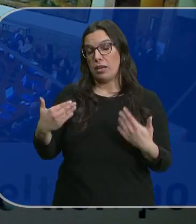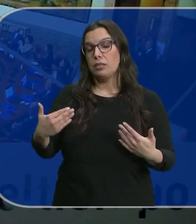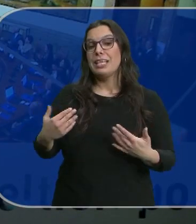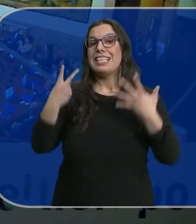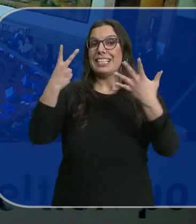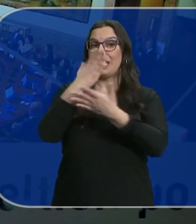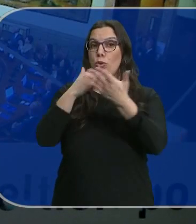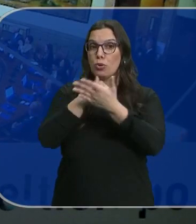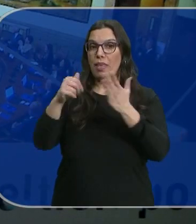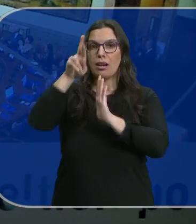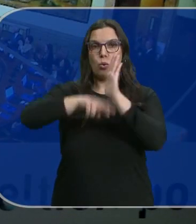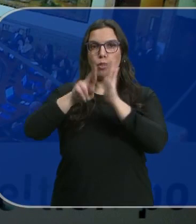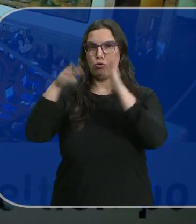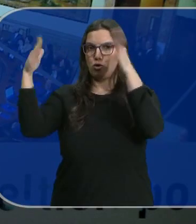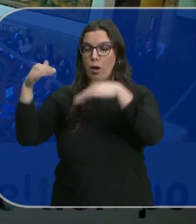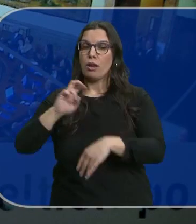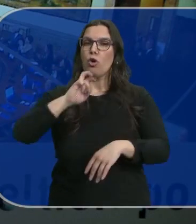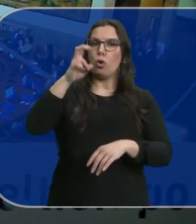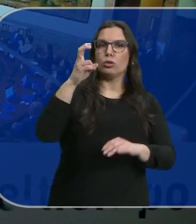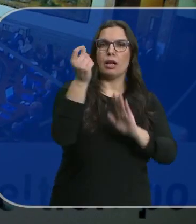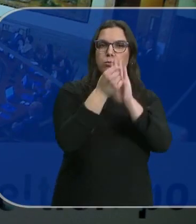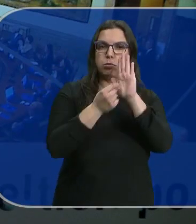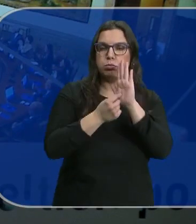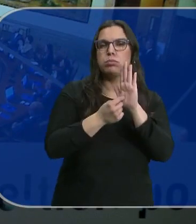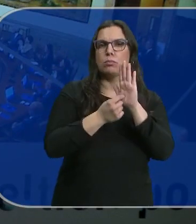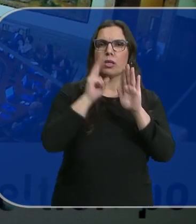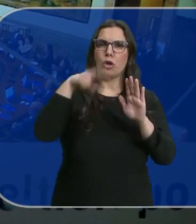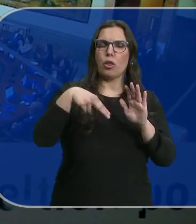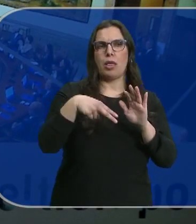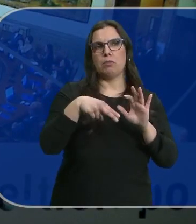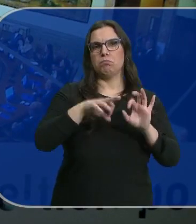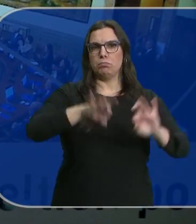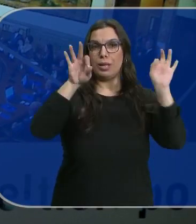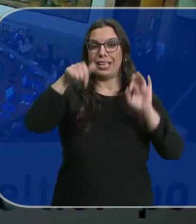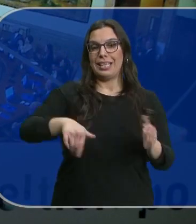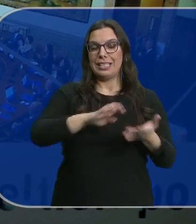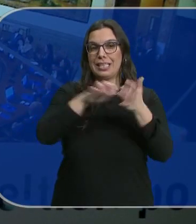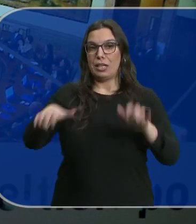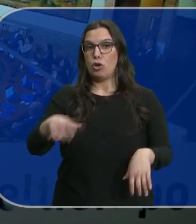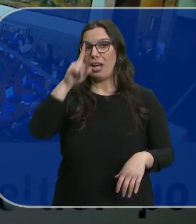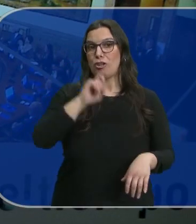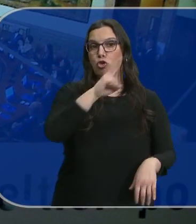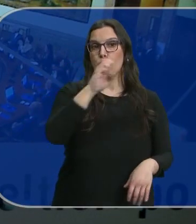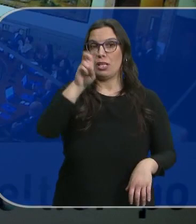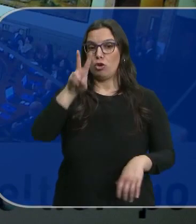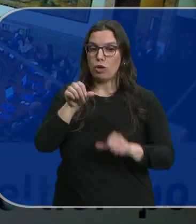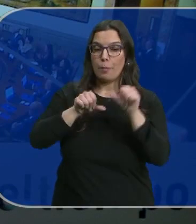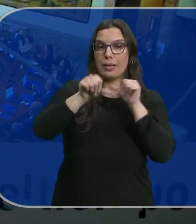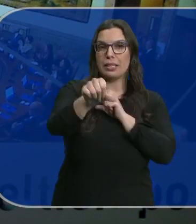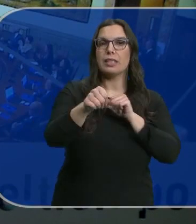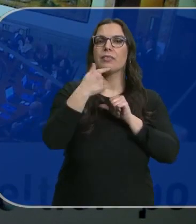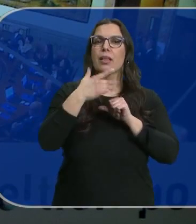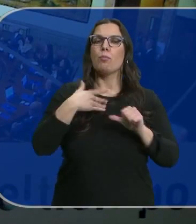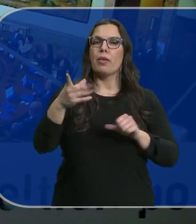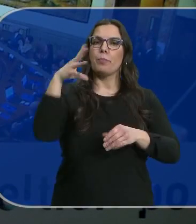no cuentan con ninguna regulación frente a otras que recogen generosos reconocimientos. Castilla y León regula desde 2002 la posibilidad de que